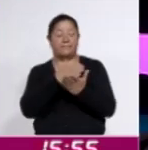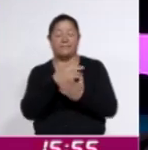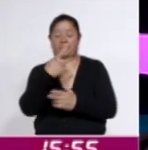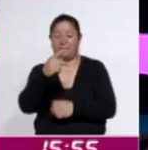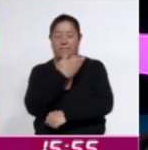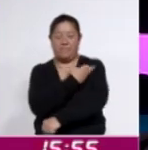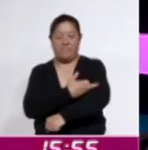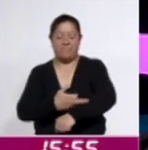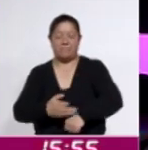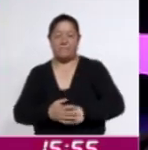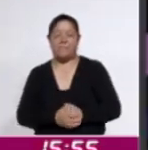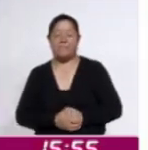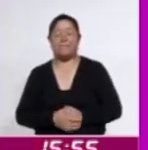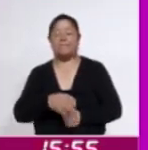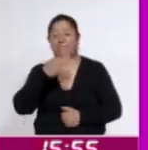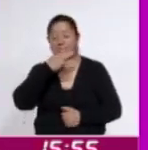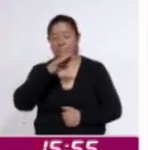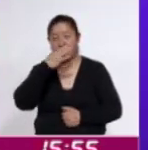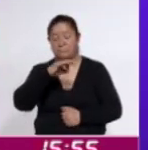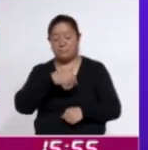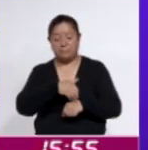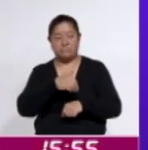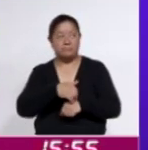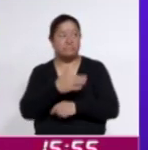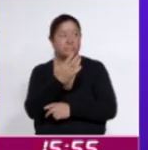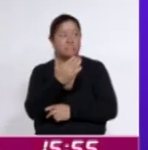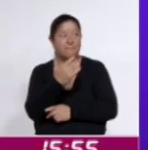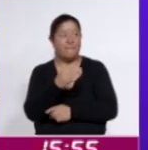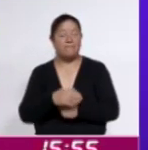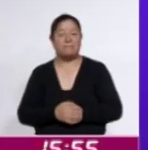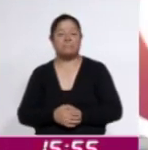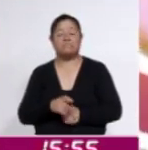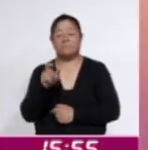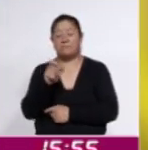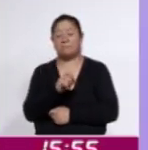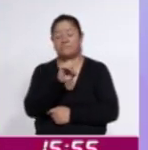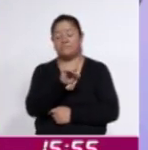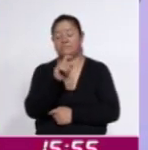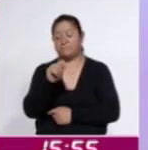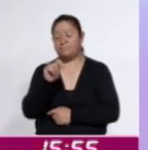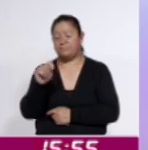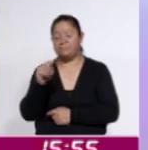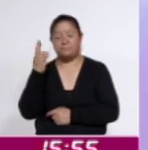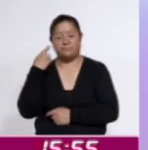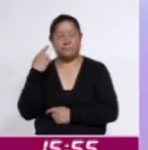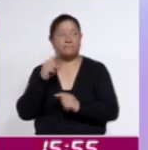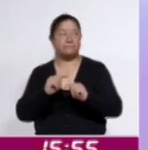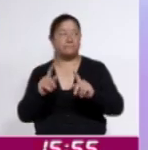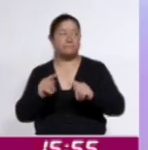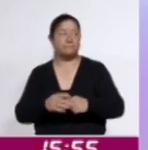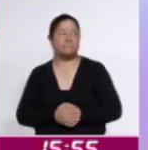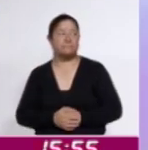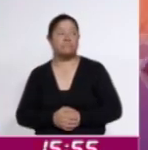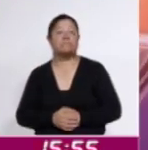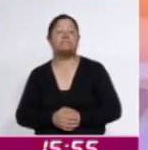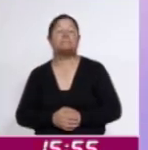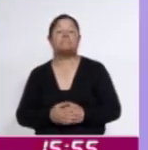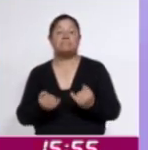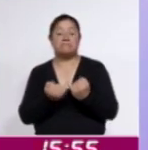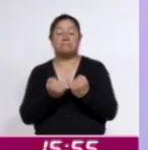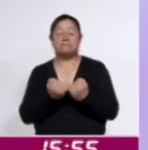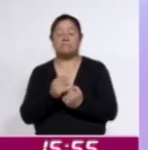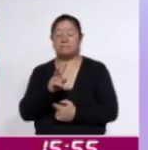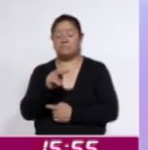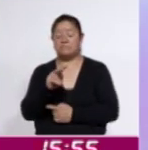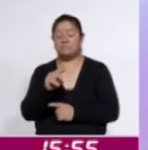su familia al aniversario número 50 de la XCTT Radio Tlaxcala y al 36 aniversario de